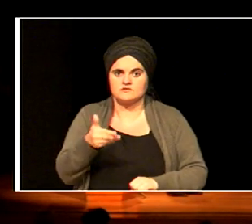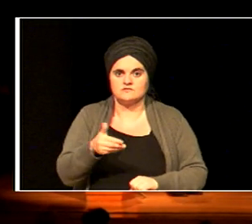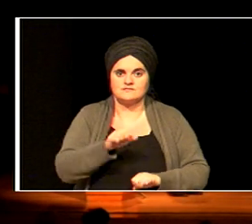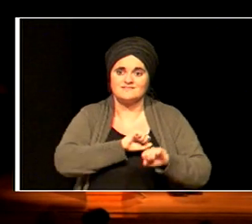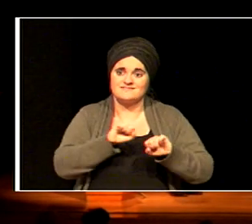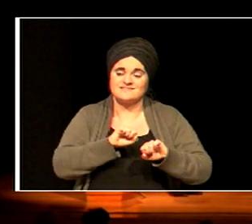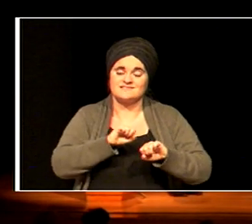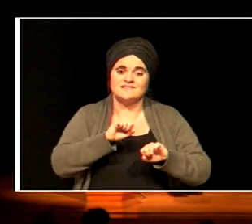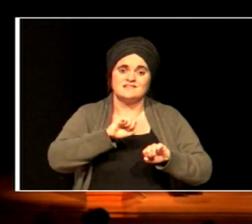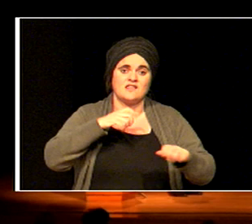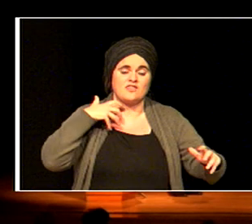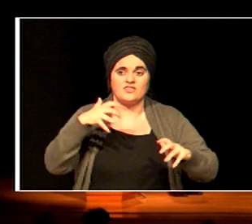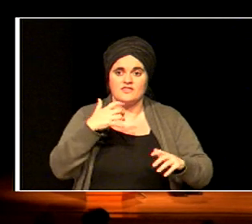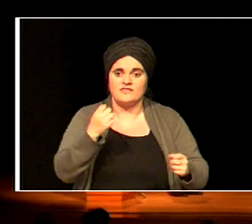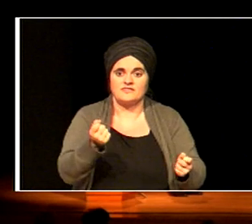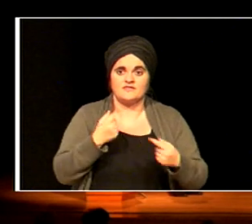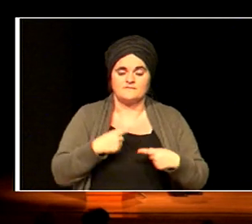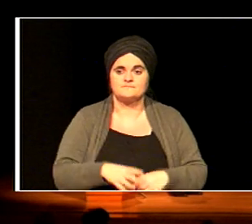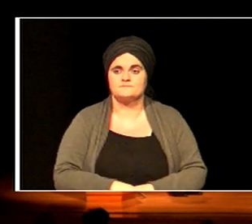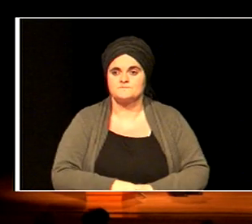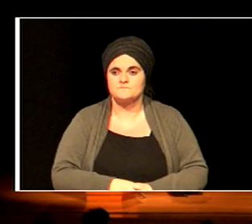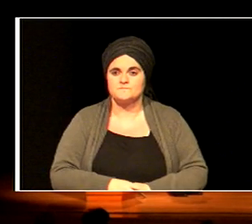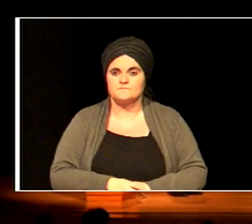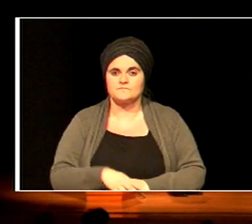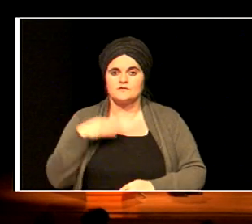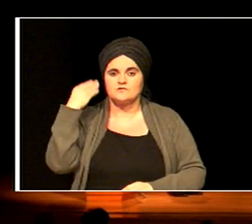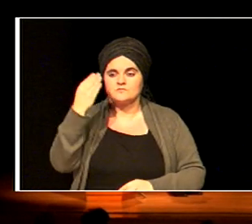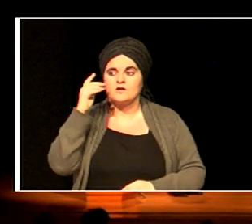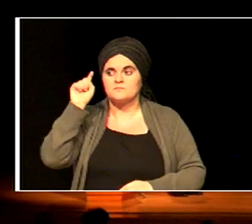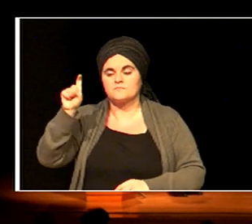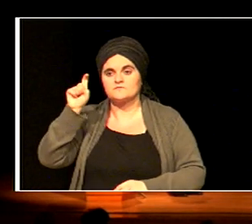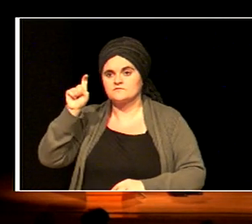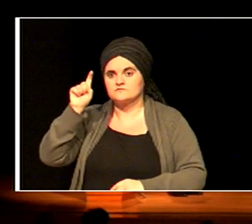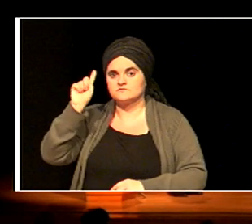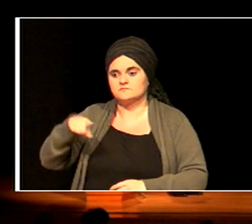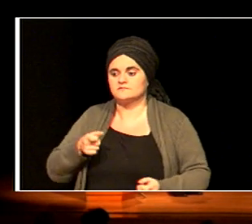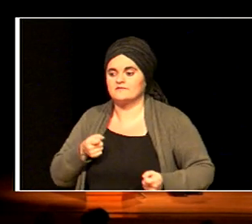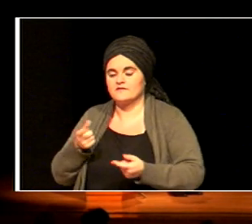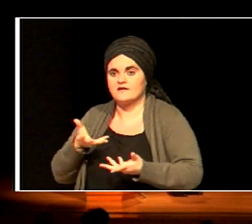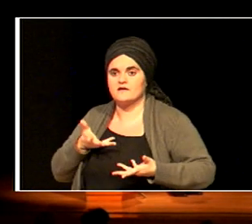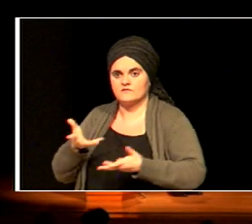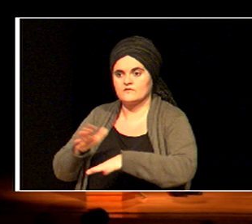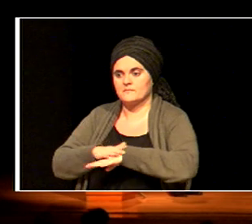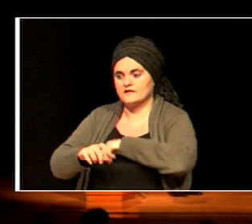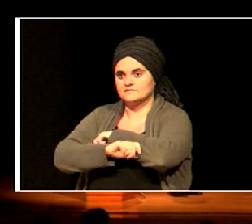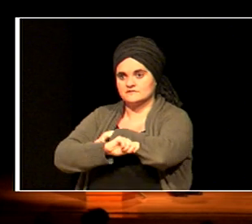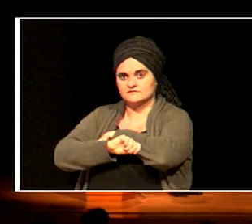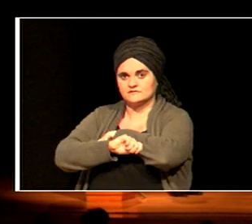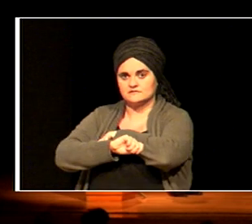es cierto que a través de las formaciones que damos en los ATUS, yo creo que se ayuda al profesorado a que puedan tener estrategias más o